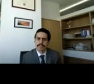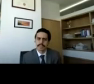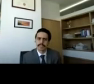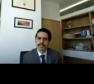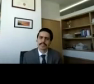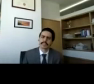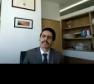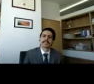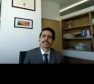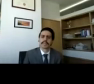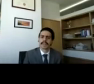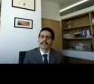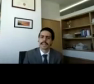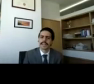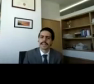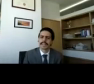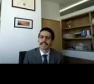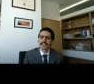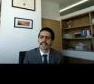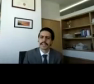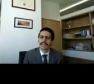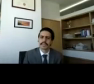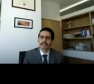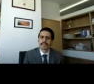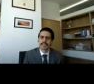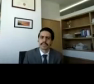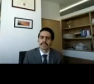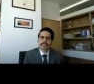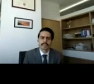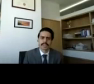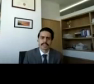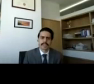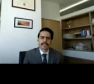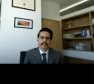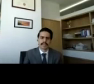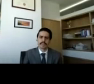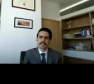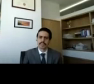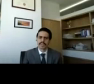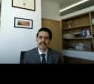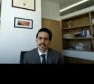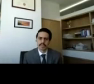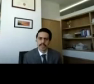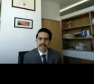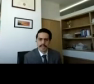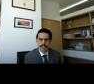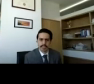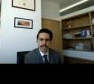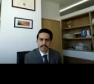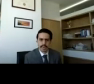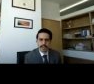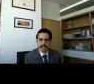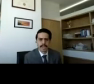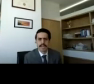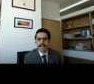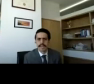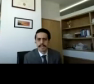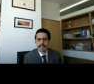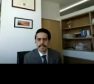la segunda. Mira, aquí las estoy viendo yo, si quieres, Adán, no te preocupes, ahí las voy tomando en